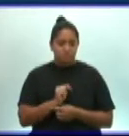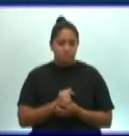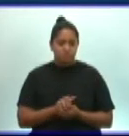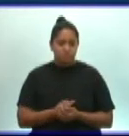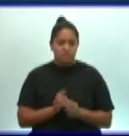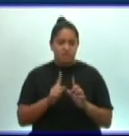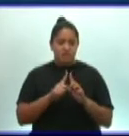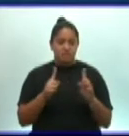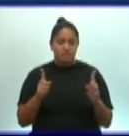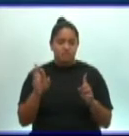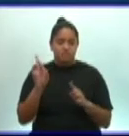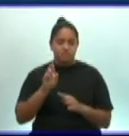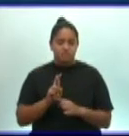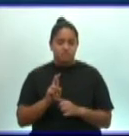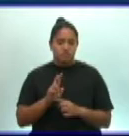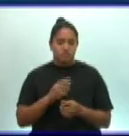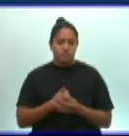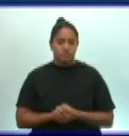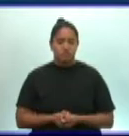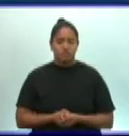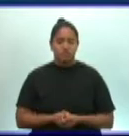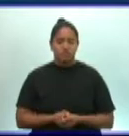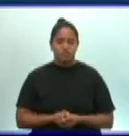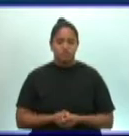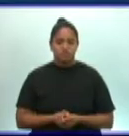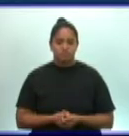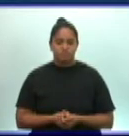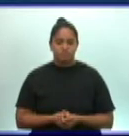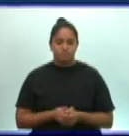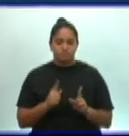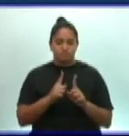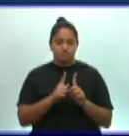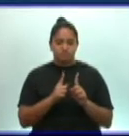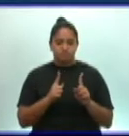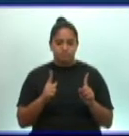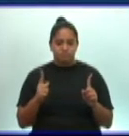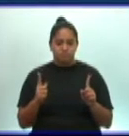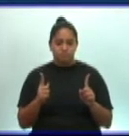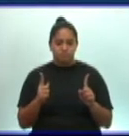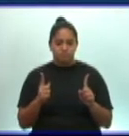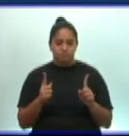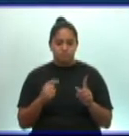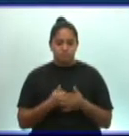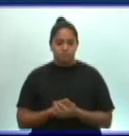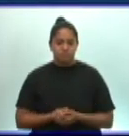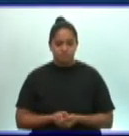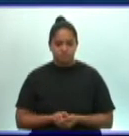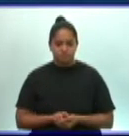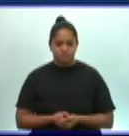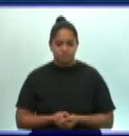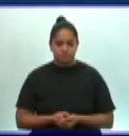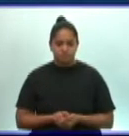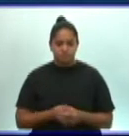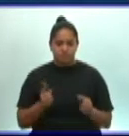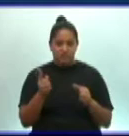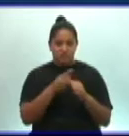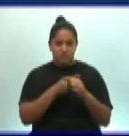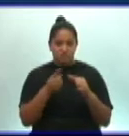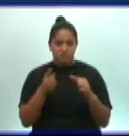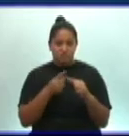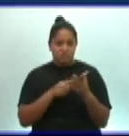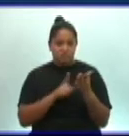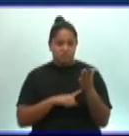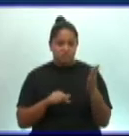R está, o sea, el radio o la distancia que se encuentra el conductor con respecto a cualquiera de las líneas del campo magnético que circula